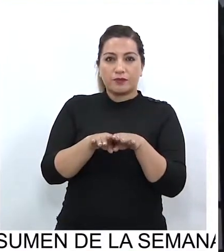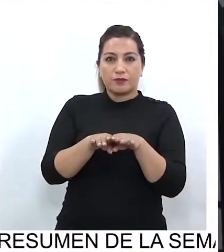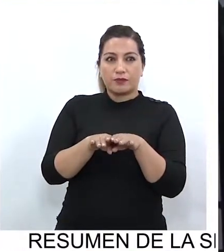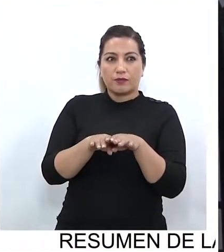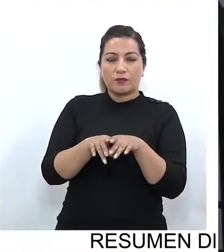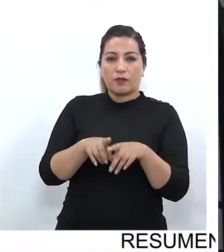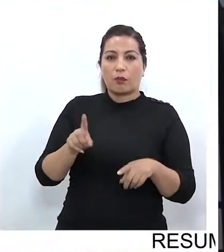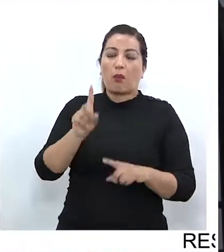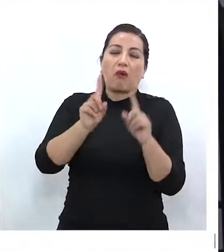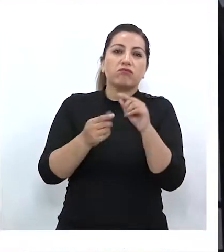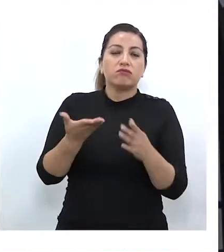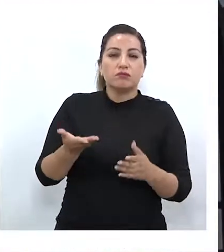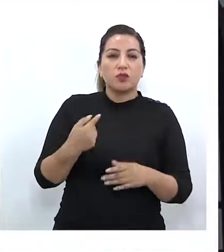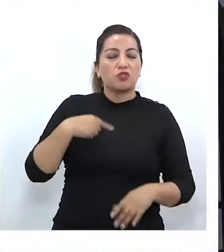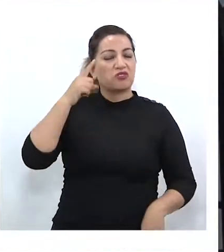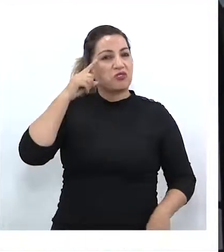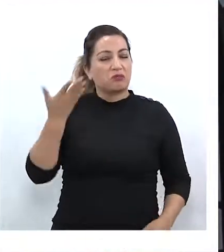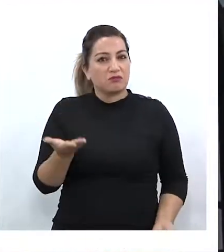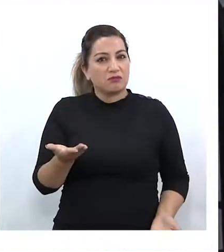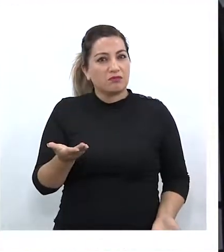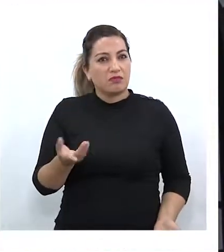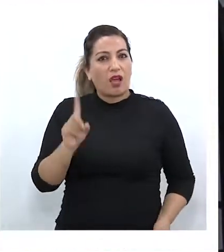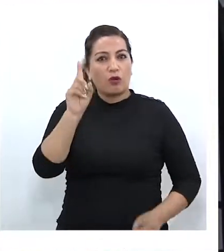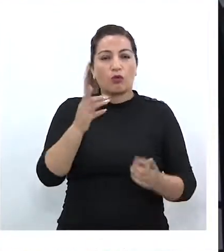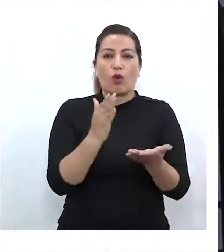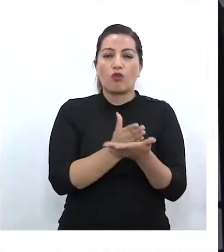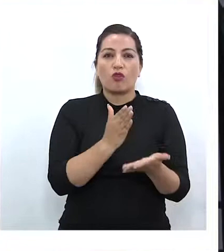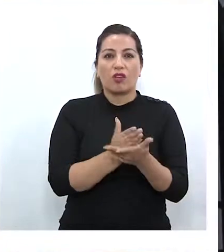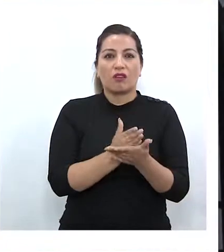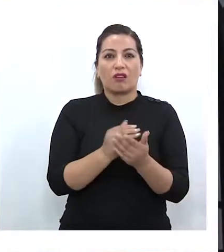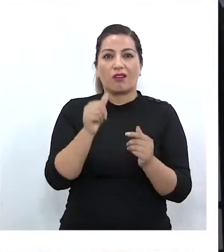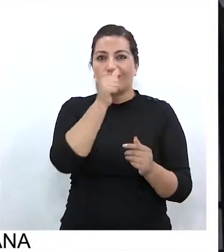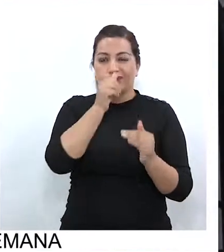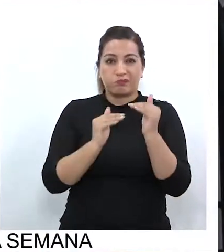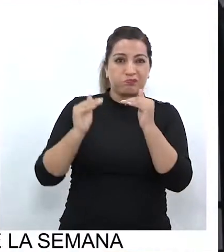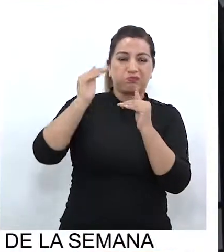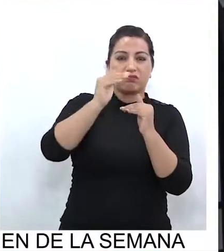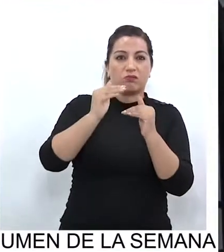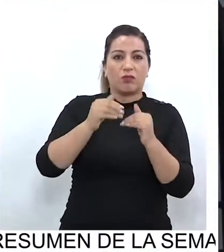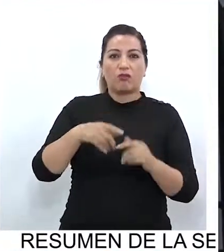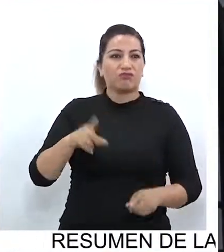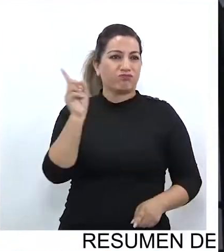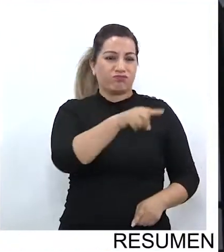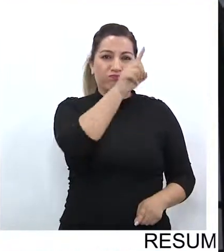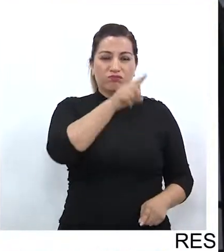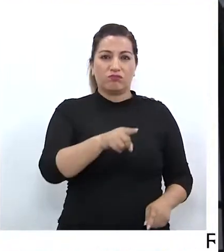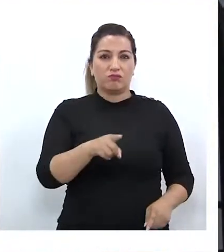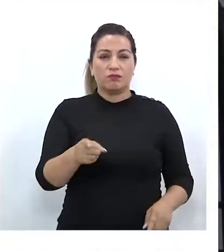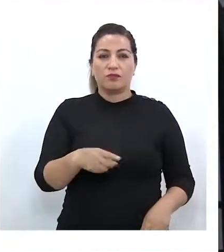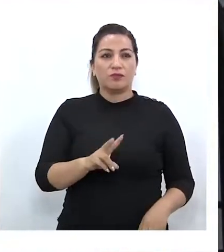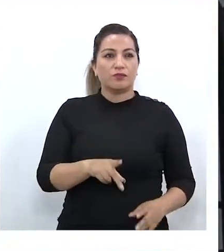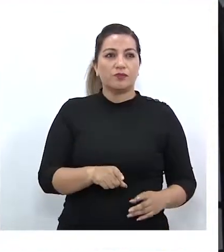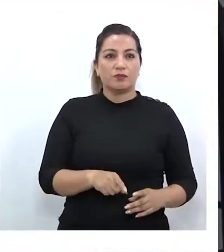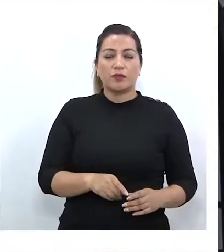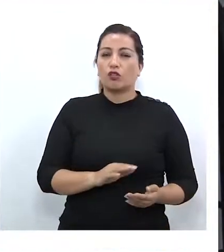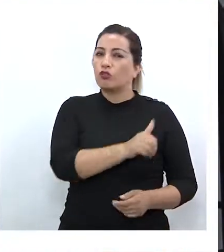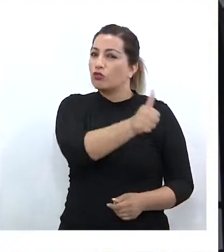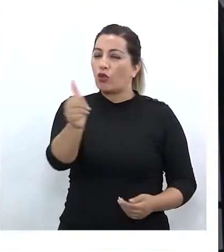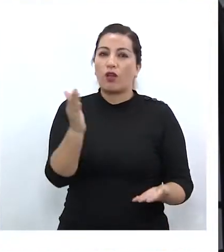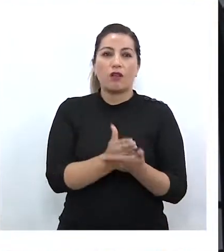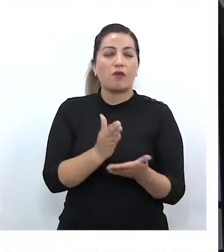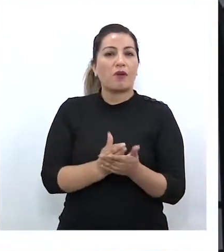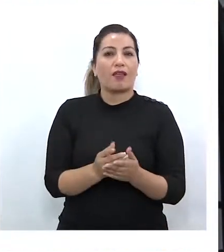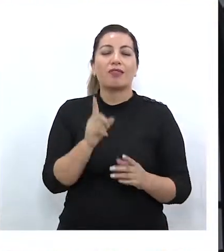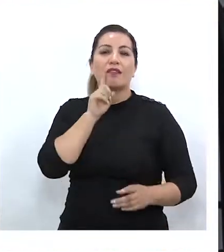Que no en algún minuto uno podría decir los colegios de excelencia no debieran existir, digamos, porque todos los colegios debieran tener una